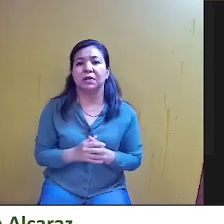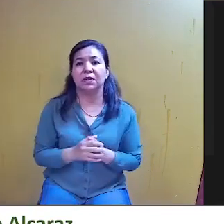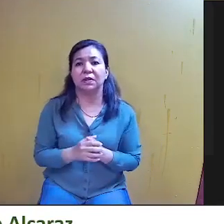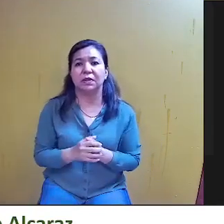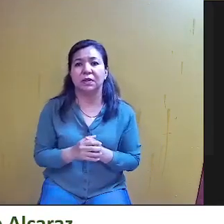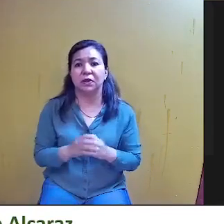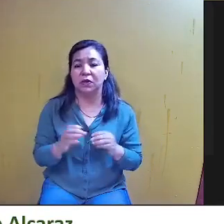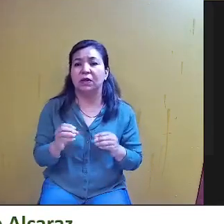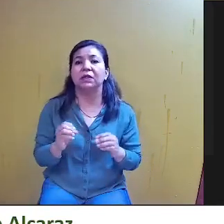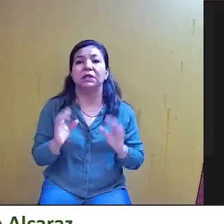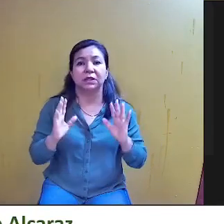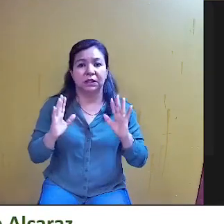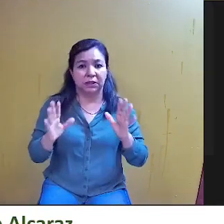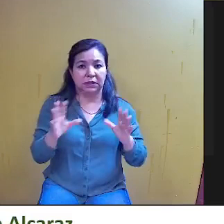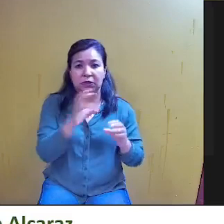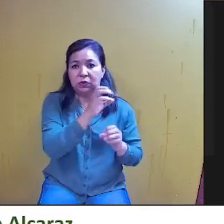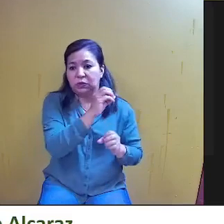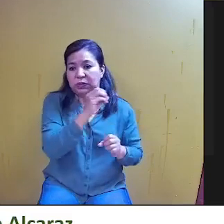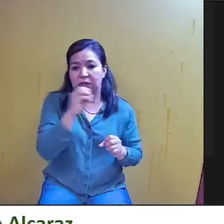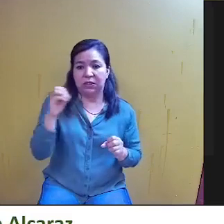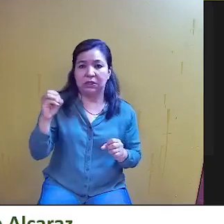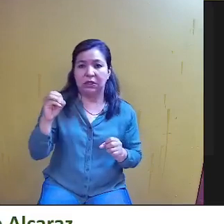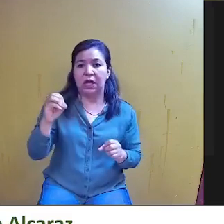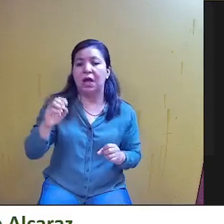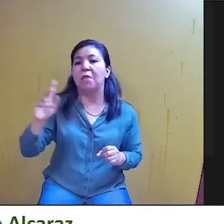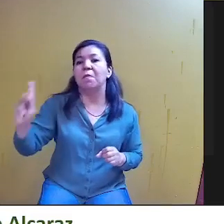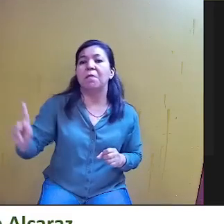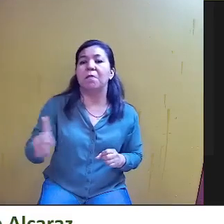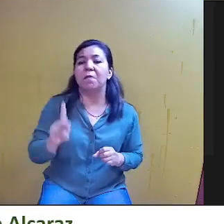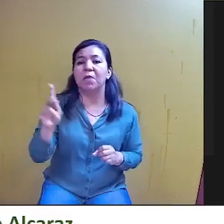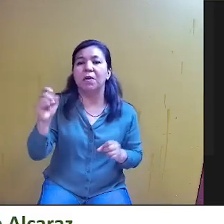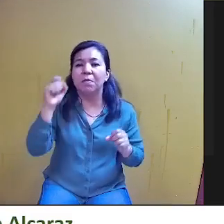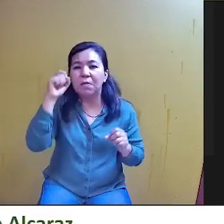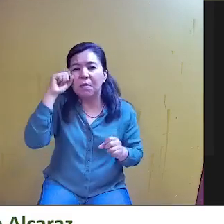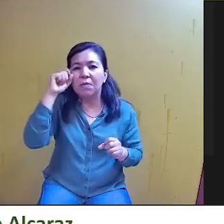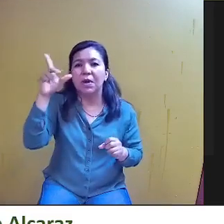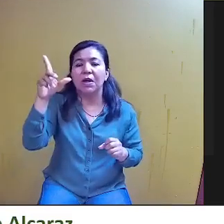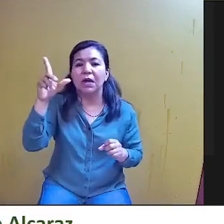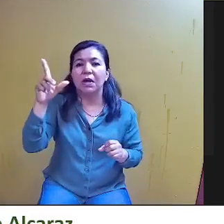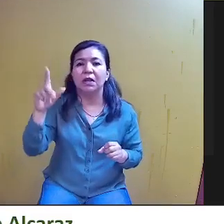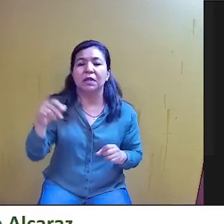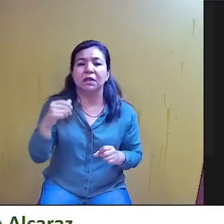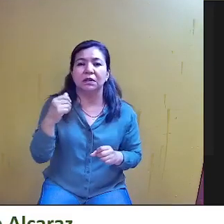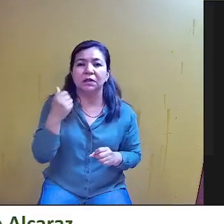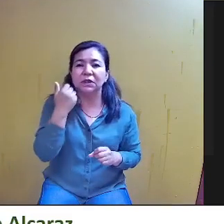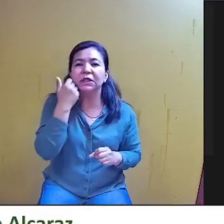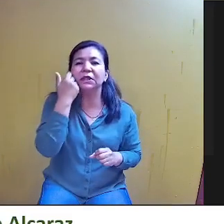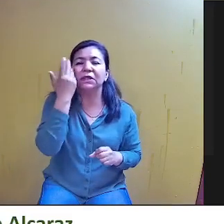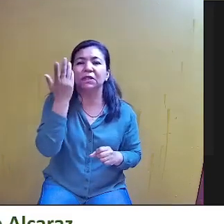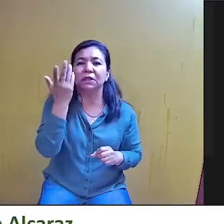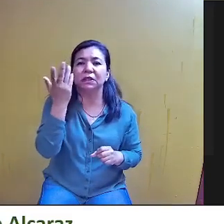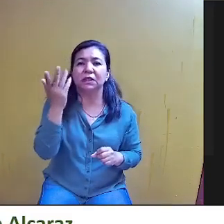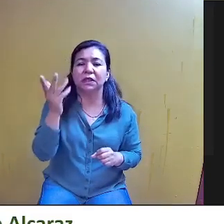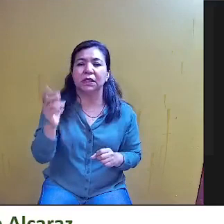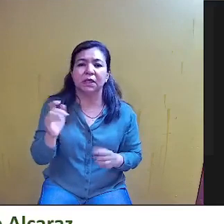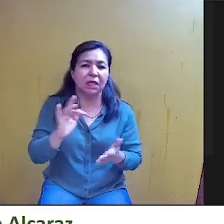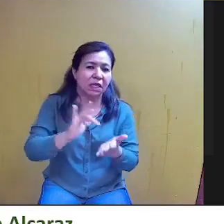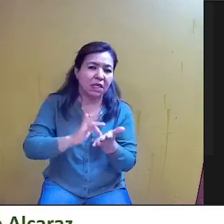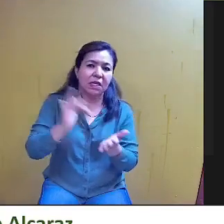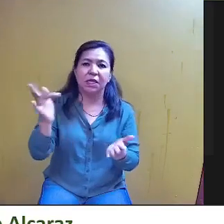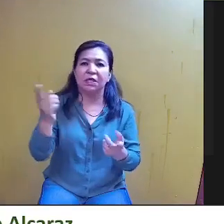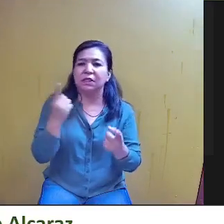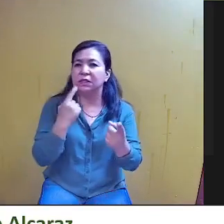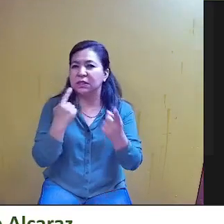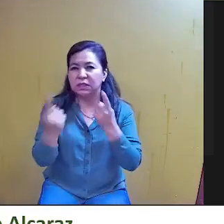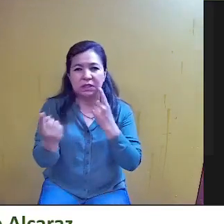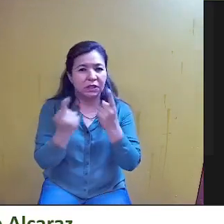estamos organizando. El pueblo ya despertó y sabe perfectamente lo que quiere. Gracias por este diálogo